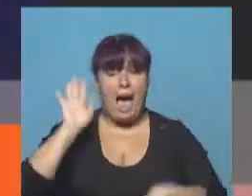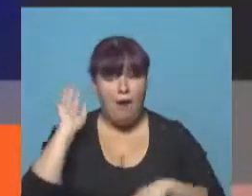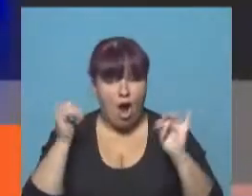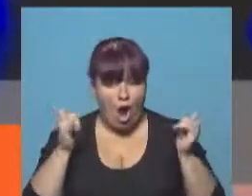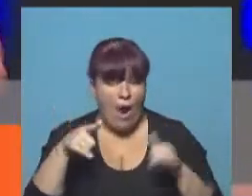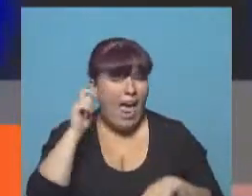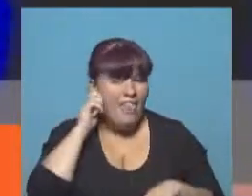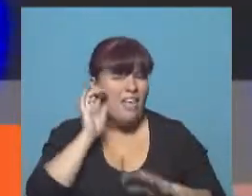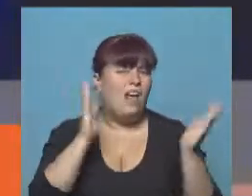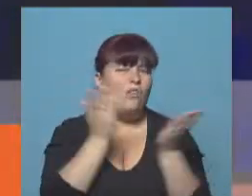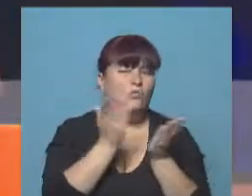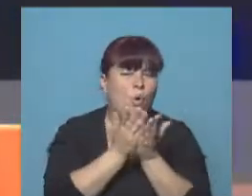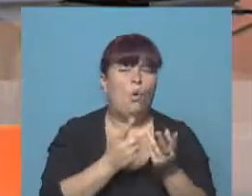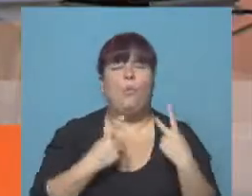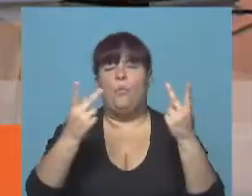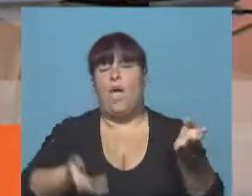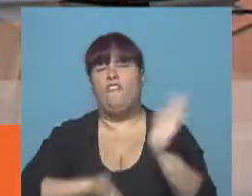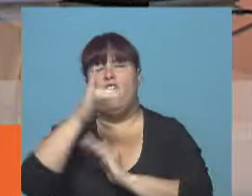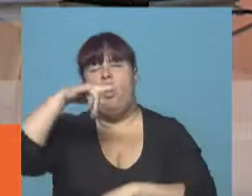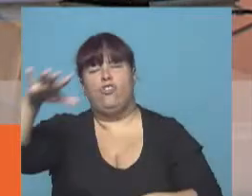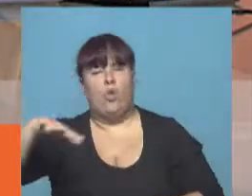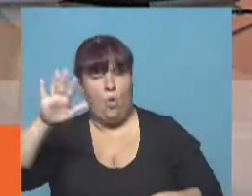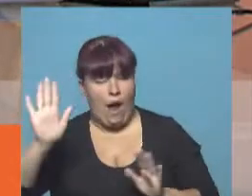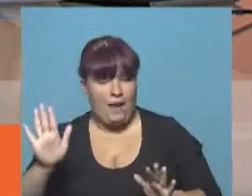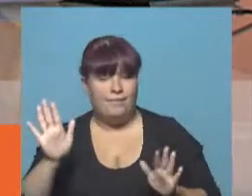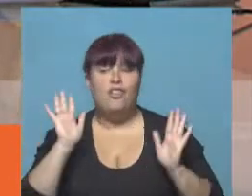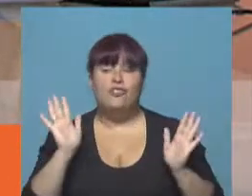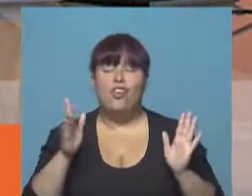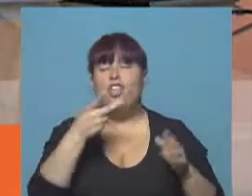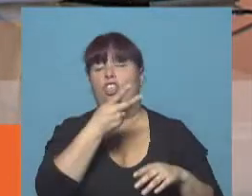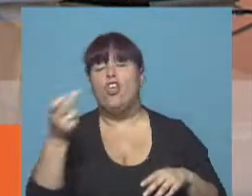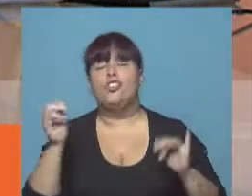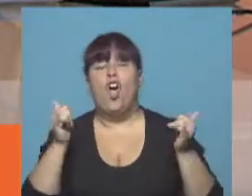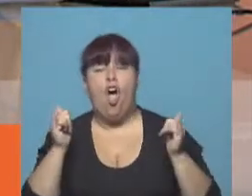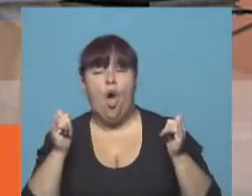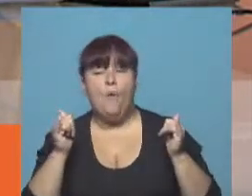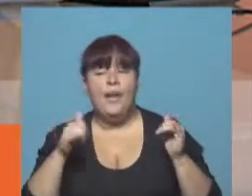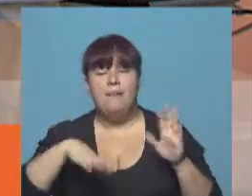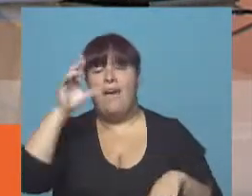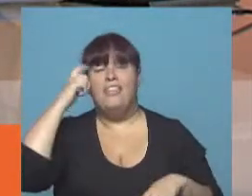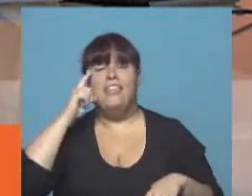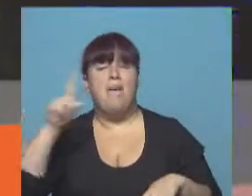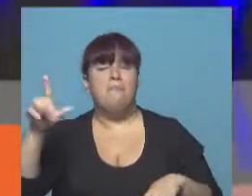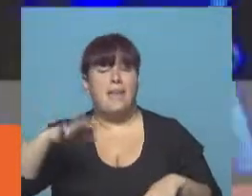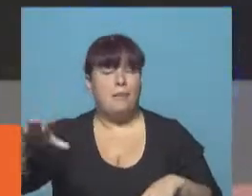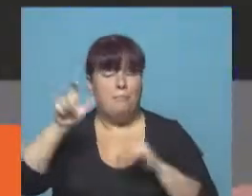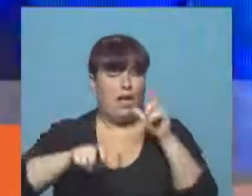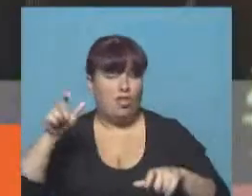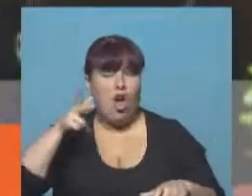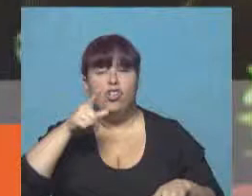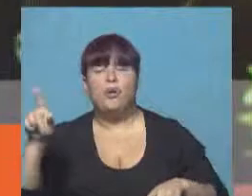a esa edad ya están estudiando, ya viajaron, se fueron a otro lugar. Entonces son a lo mejor 200 pibes sobre 10.000